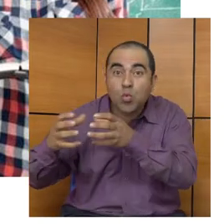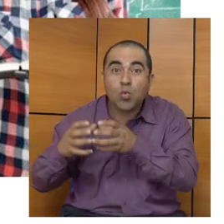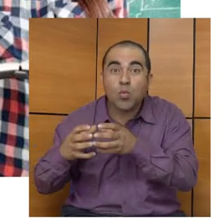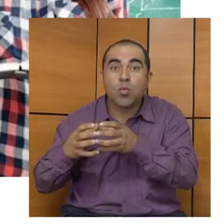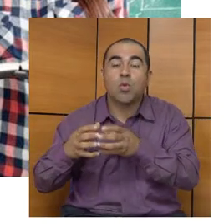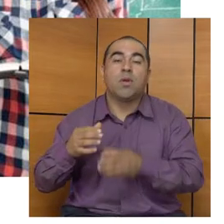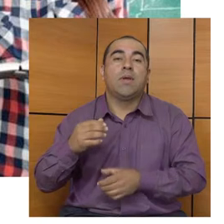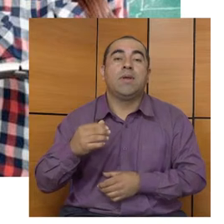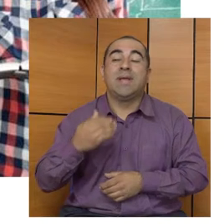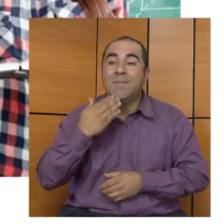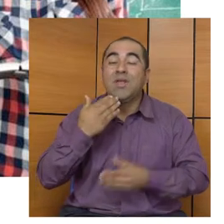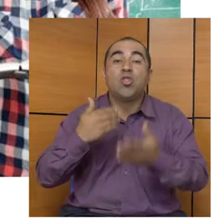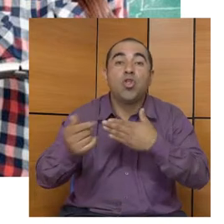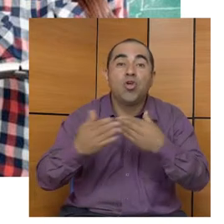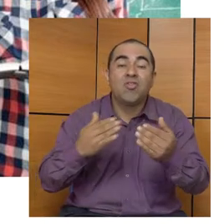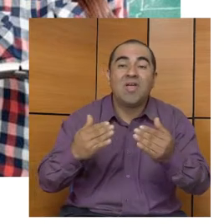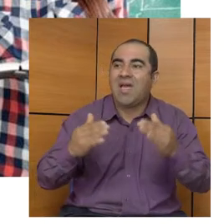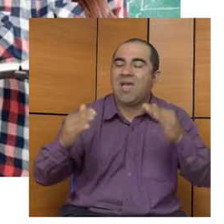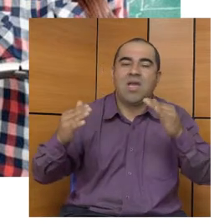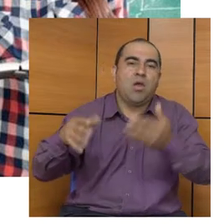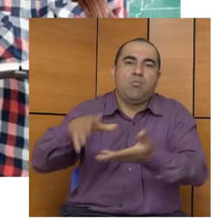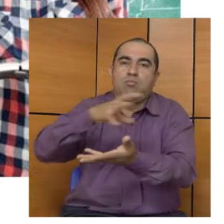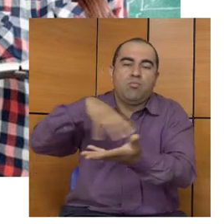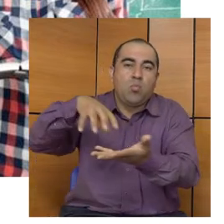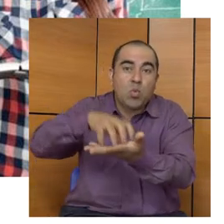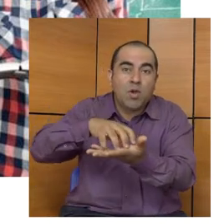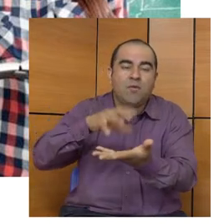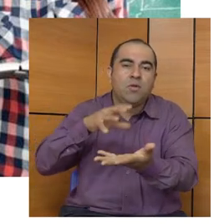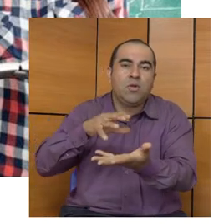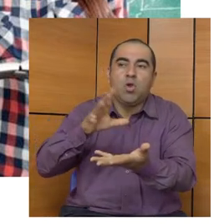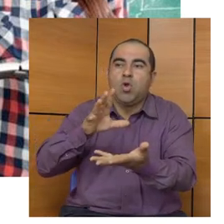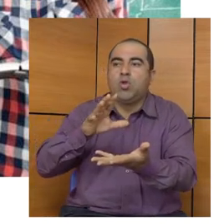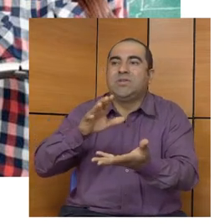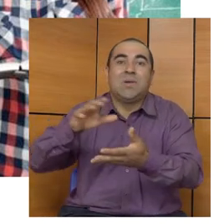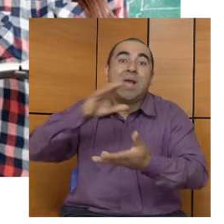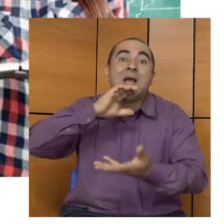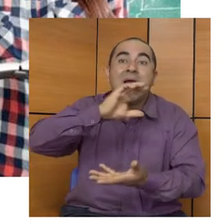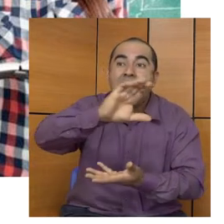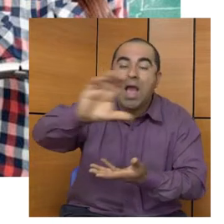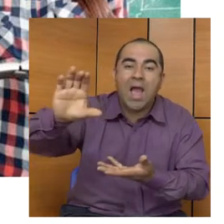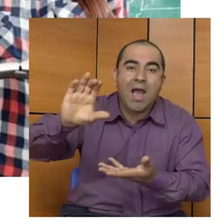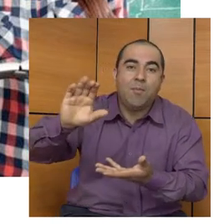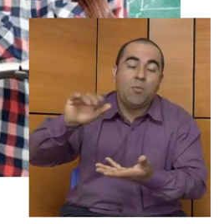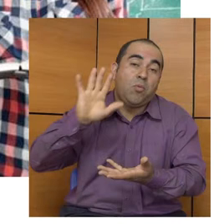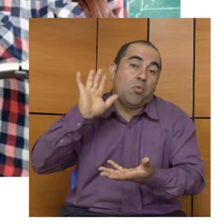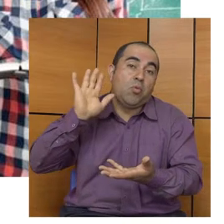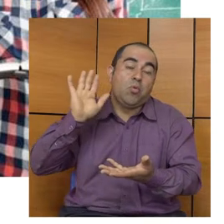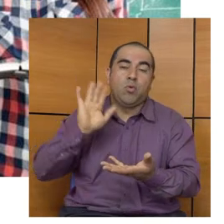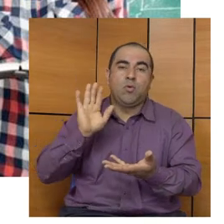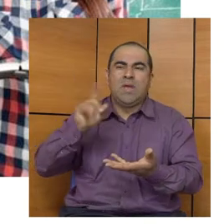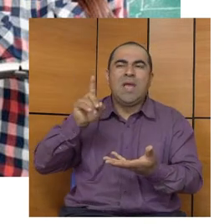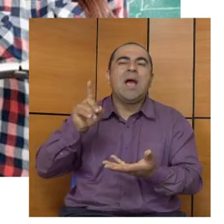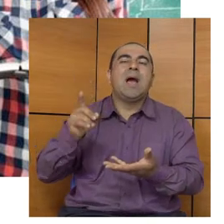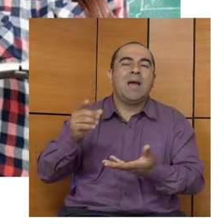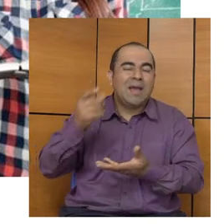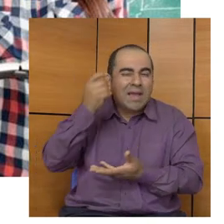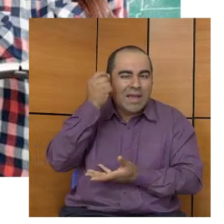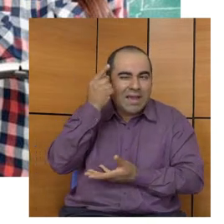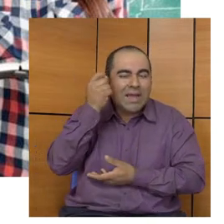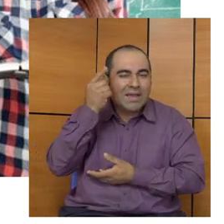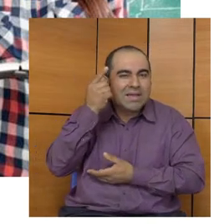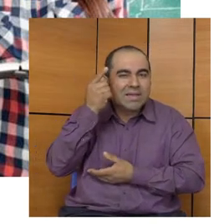también dónde vives, si en una ciudad o en una zona rural, pues nos ayuda a explicar, pero nos ayuda un